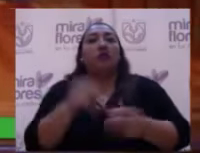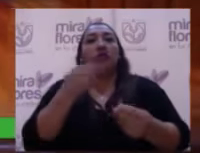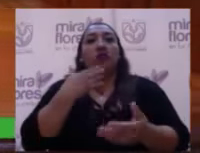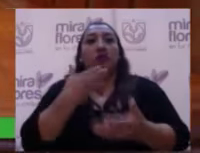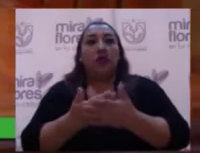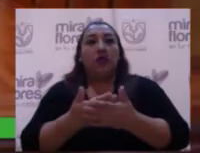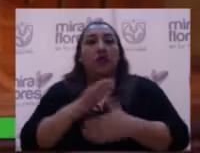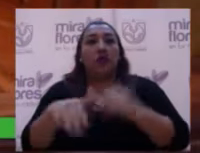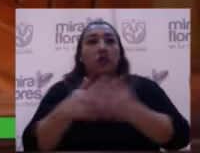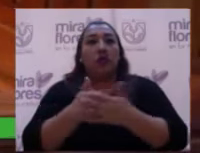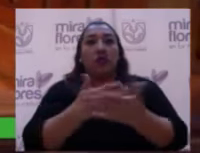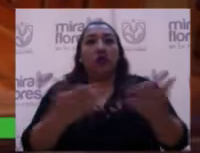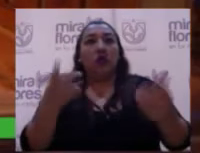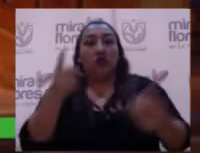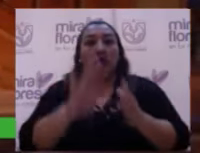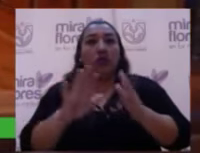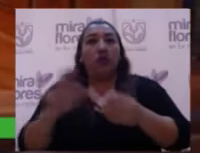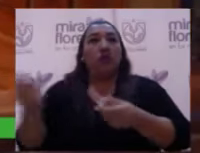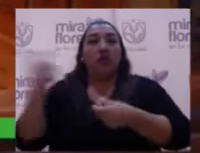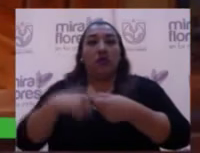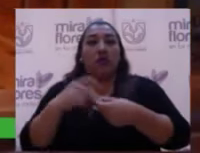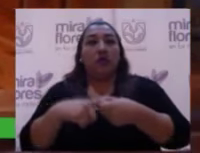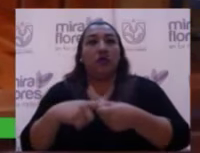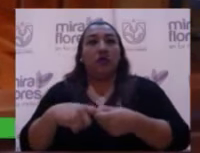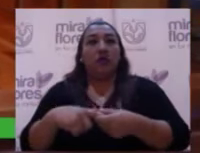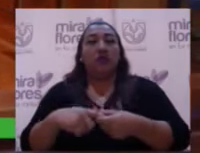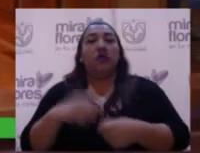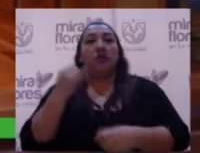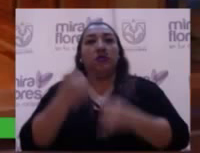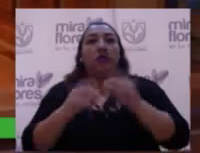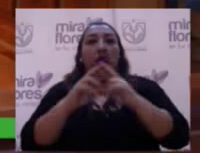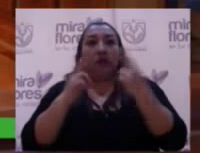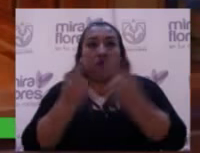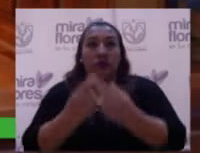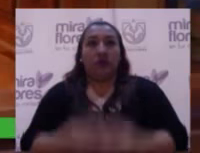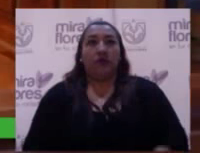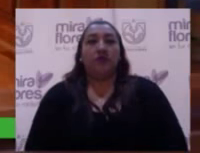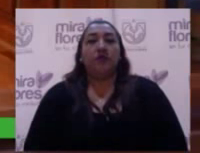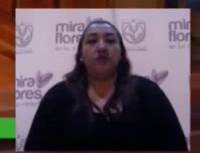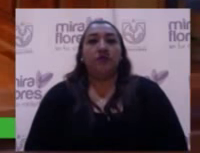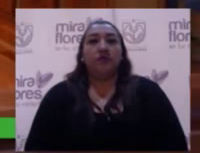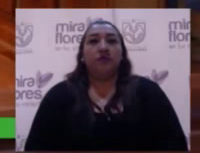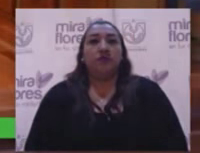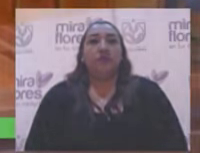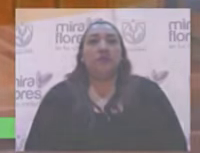Muchísimas gracias a todos ustedes por su participación y se levanta la sesión.